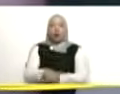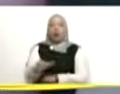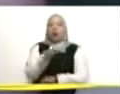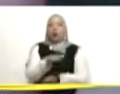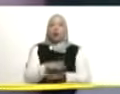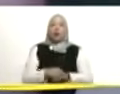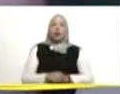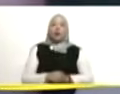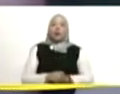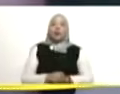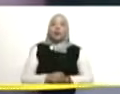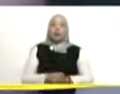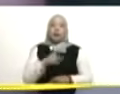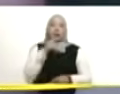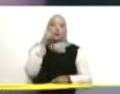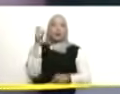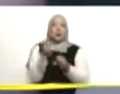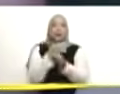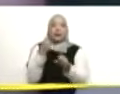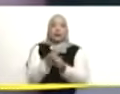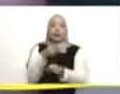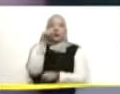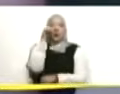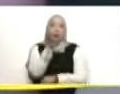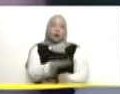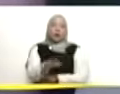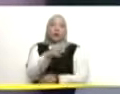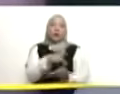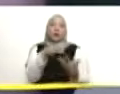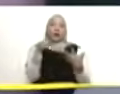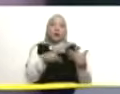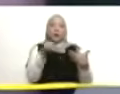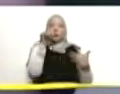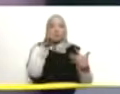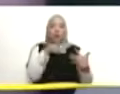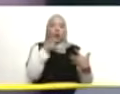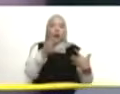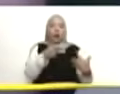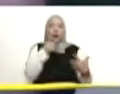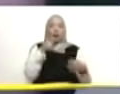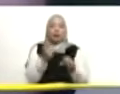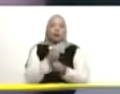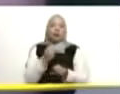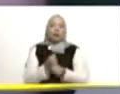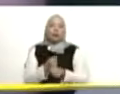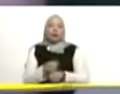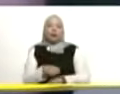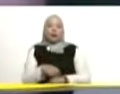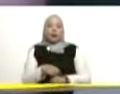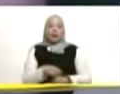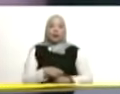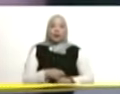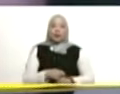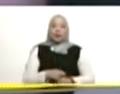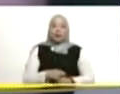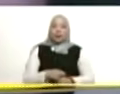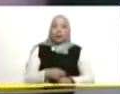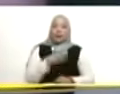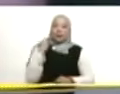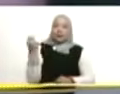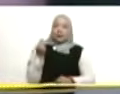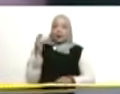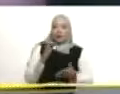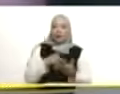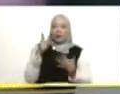sumarse también a la colaboración. Entonces es un plan hermosísimo para el ejercicio de la solidaridad, que es además uno de los